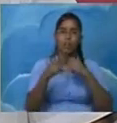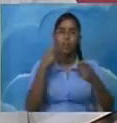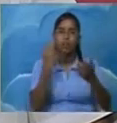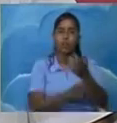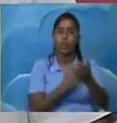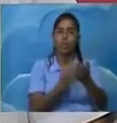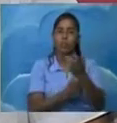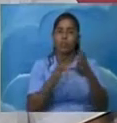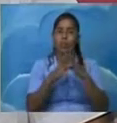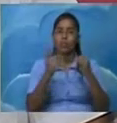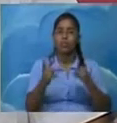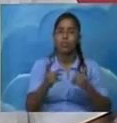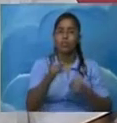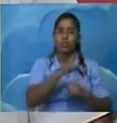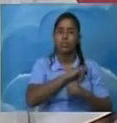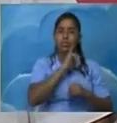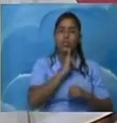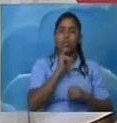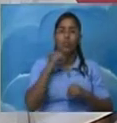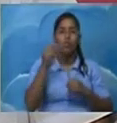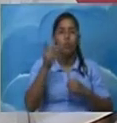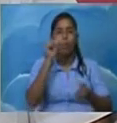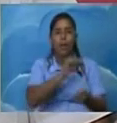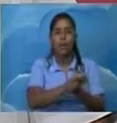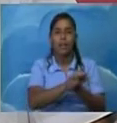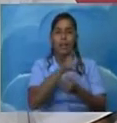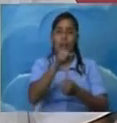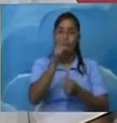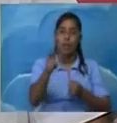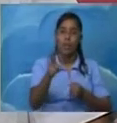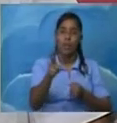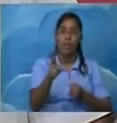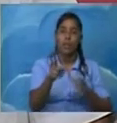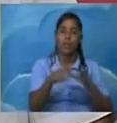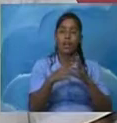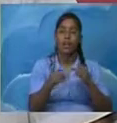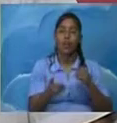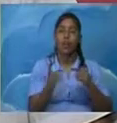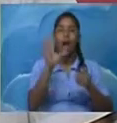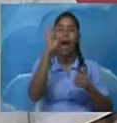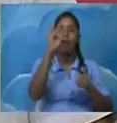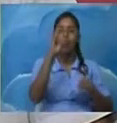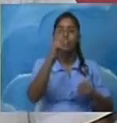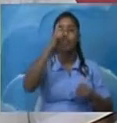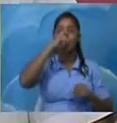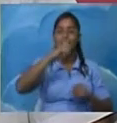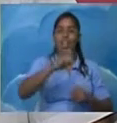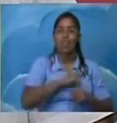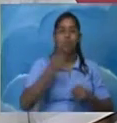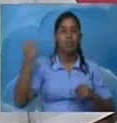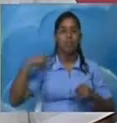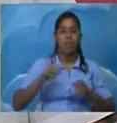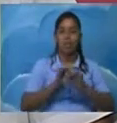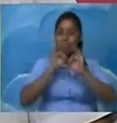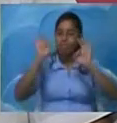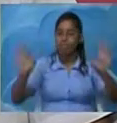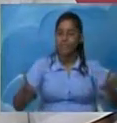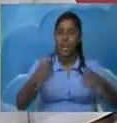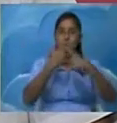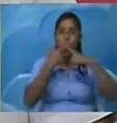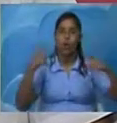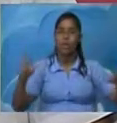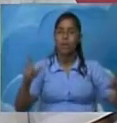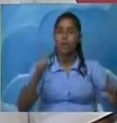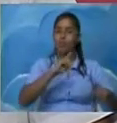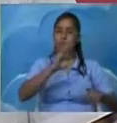suyo hebreo como esclavo, ellos a los 7 años debían dejarle ir libre, no